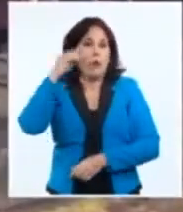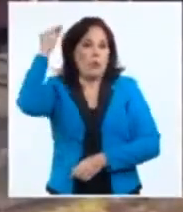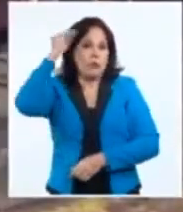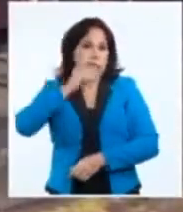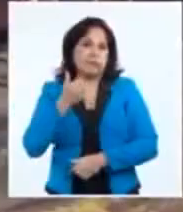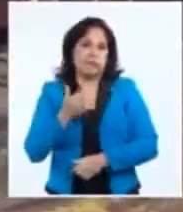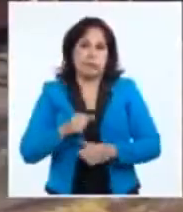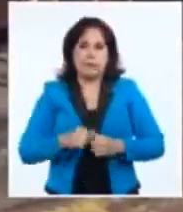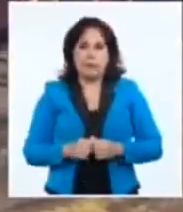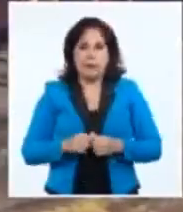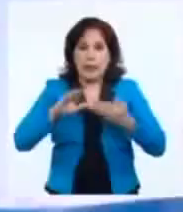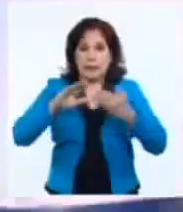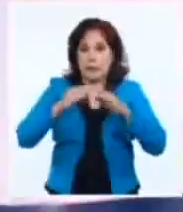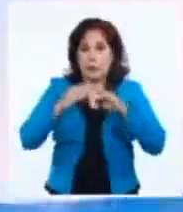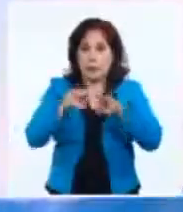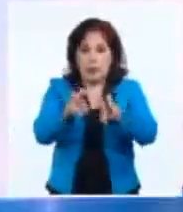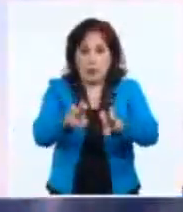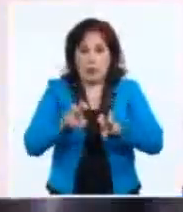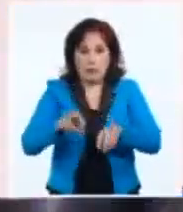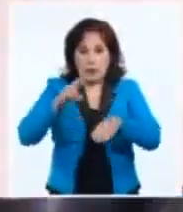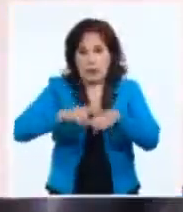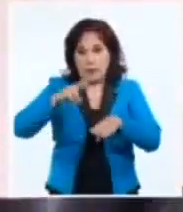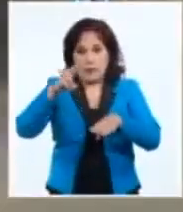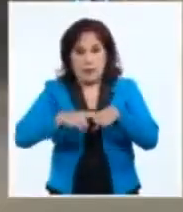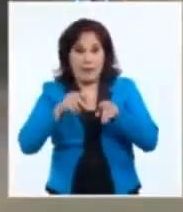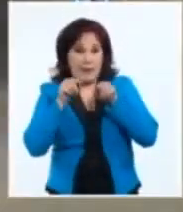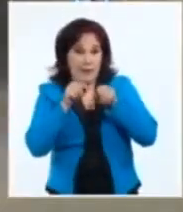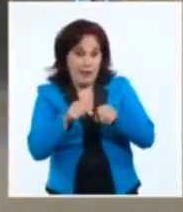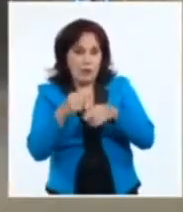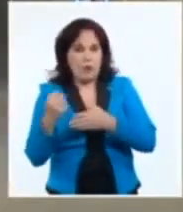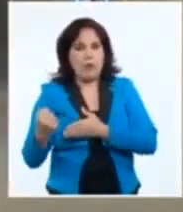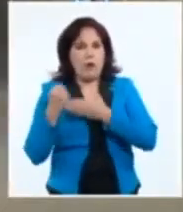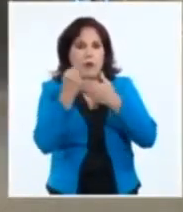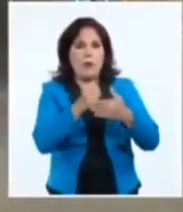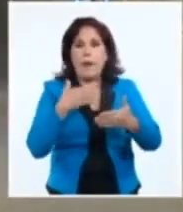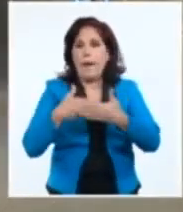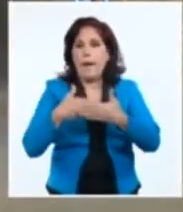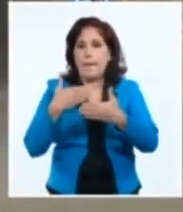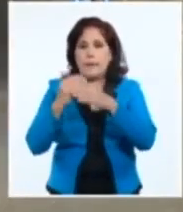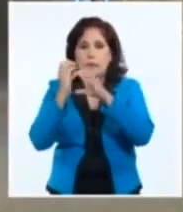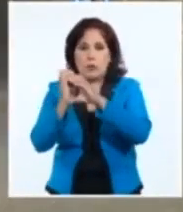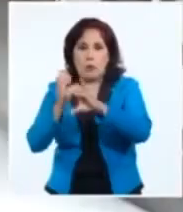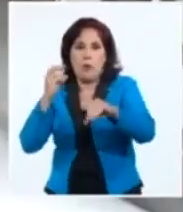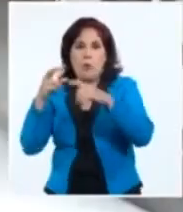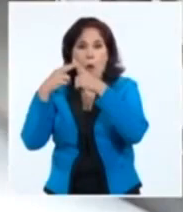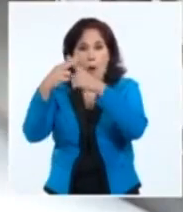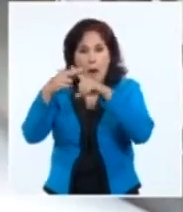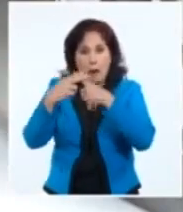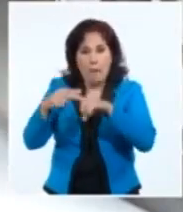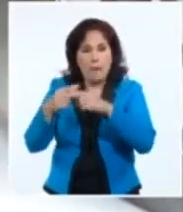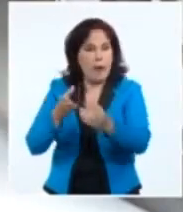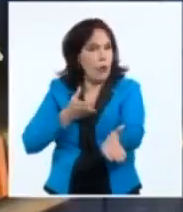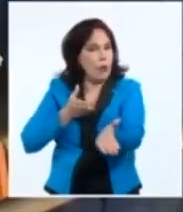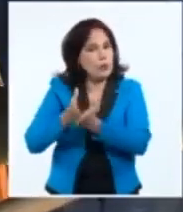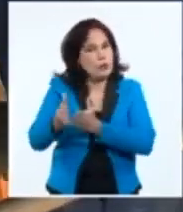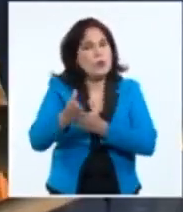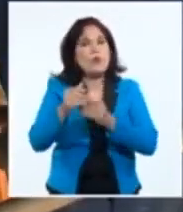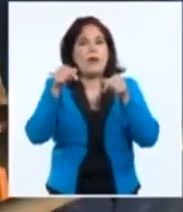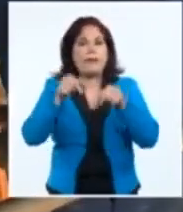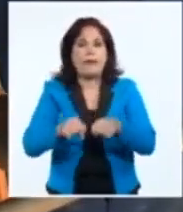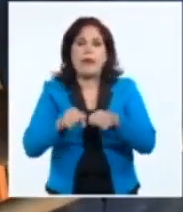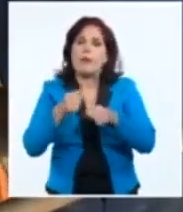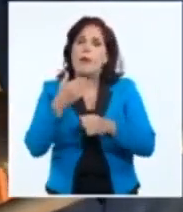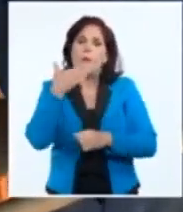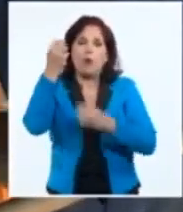conscientemente. Lo discutido en la Asamblea de Representantes debe contribuir a que la empresa Evelio Prieto Guillama continúe siendo rentable